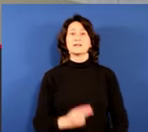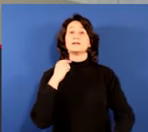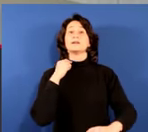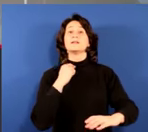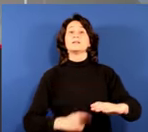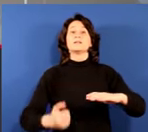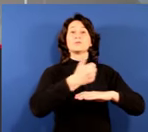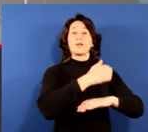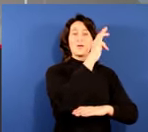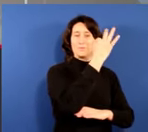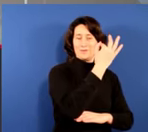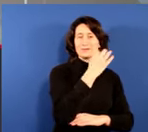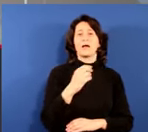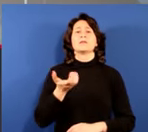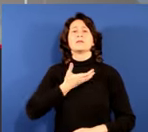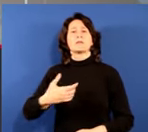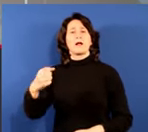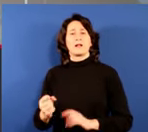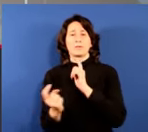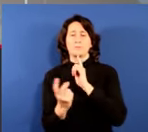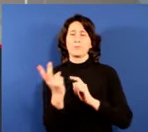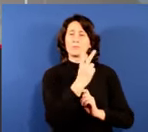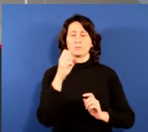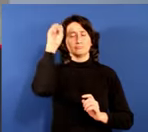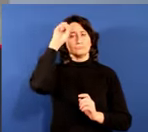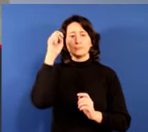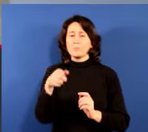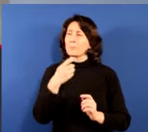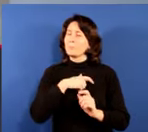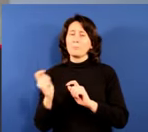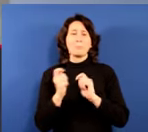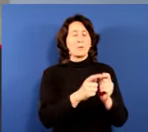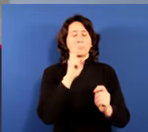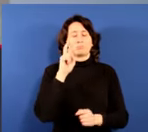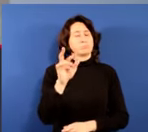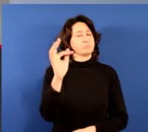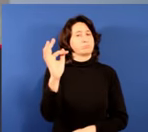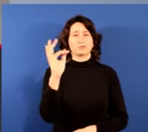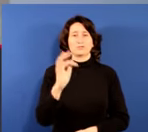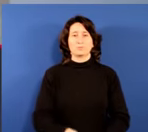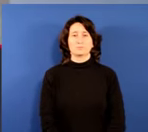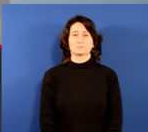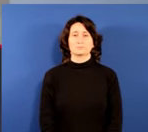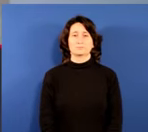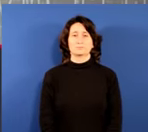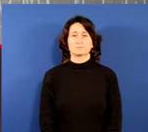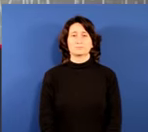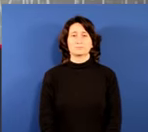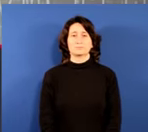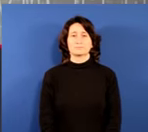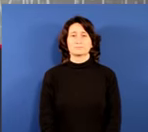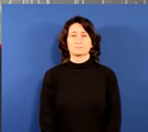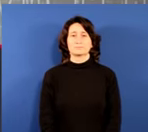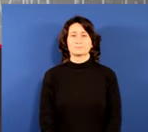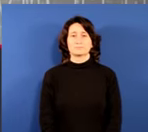en arquitectura contemporánea. En la rueda de prensa conjunta celebrada en las instalaciones del Bilbao Arena en Miribilla,